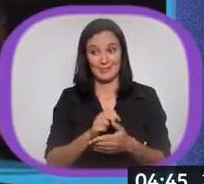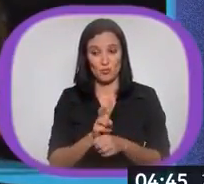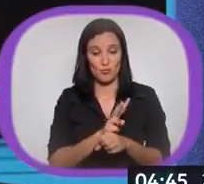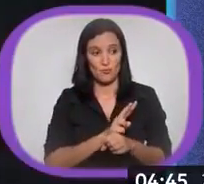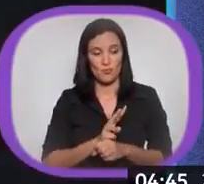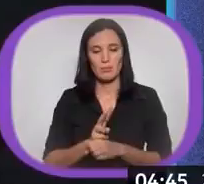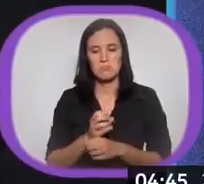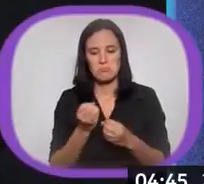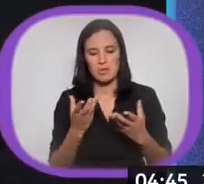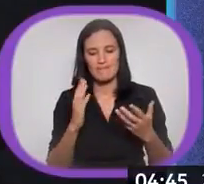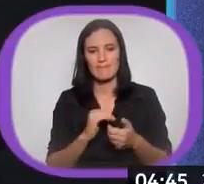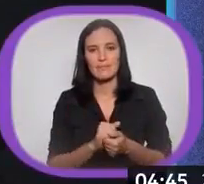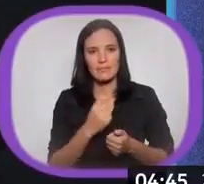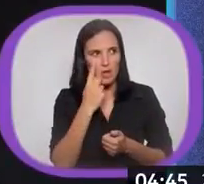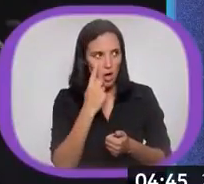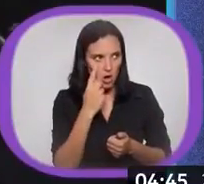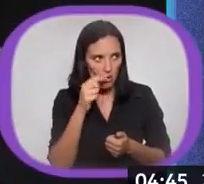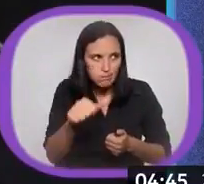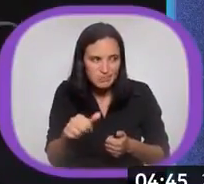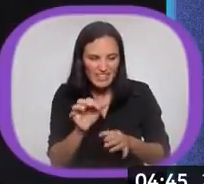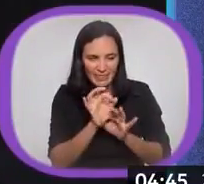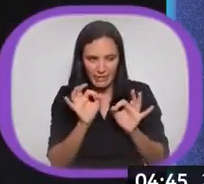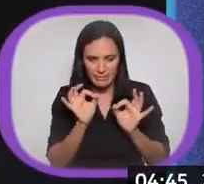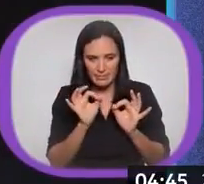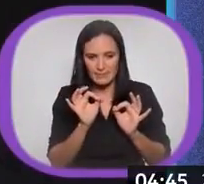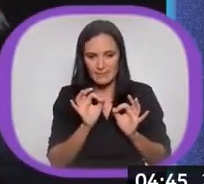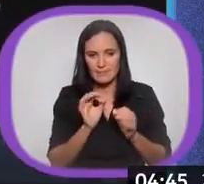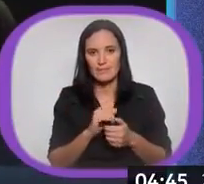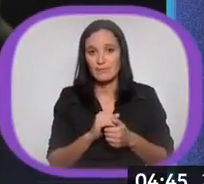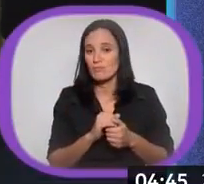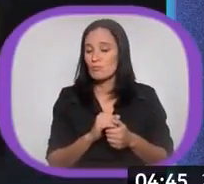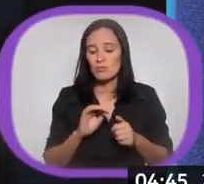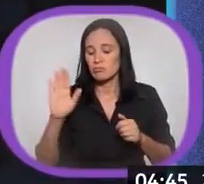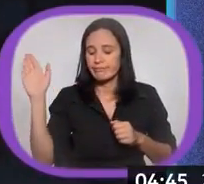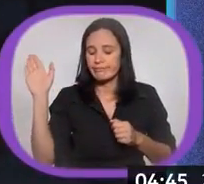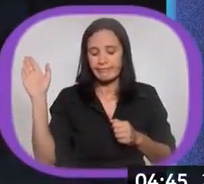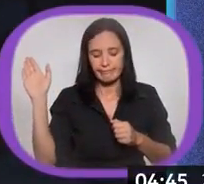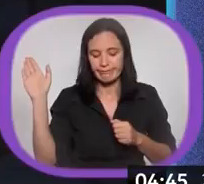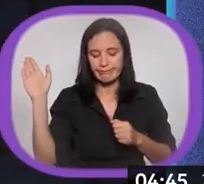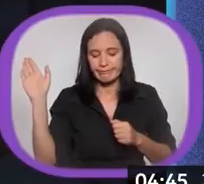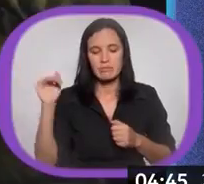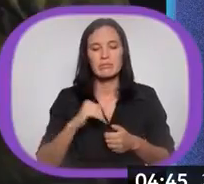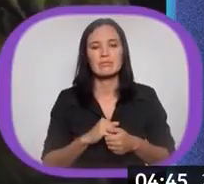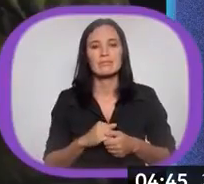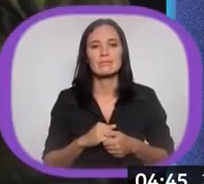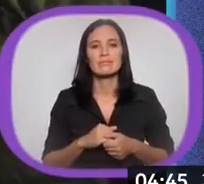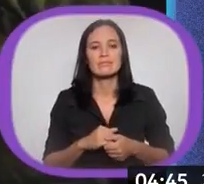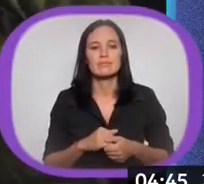vigilar? Está bien, pero no toques nada. ¡Oh! ¡Ah! ¡Palabra de rata!